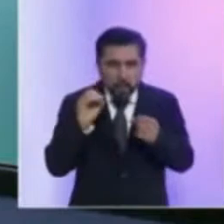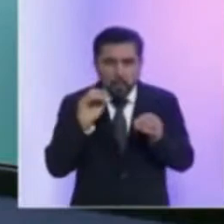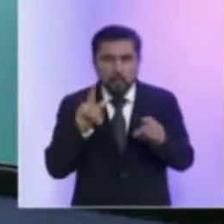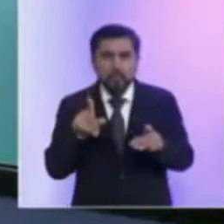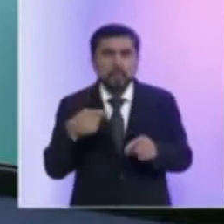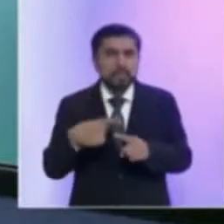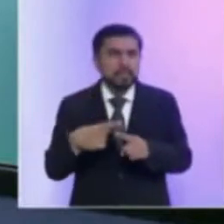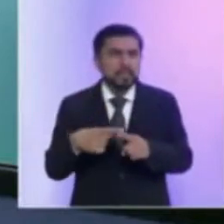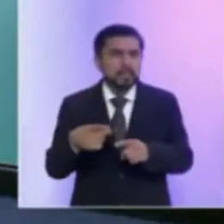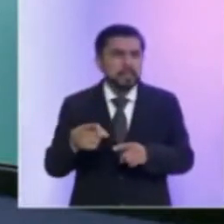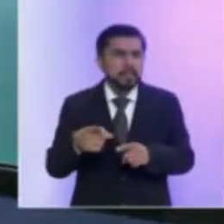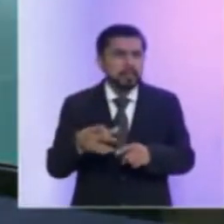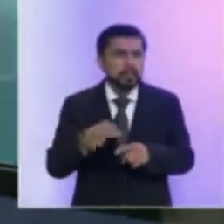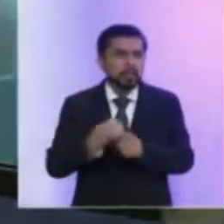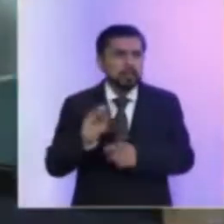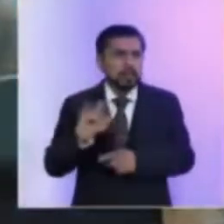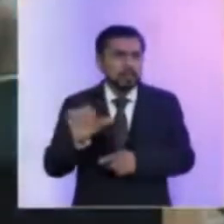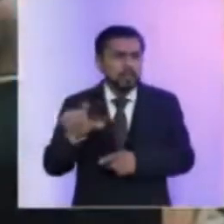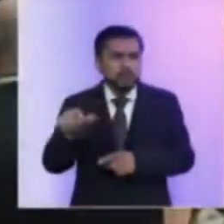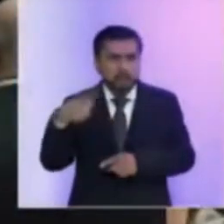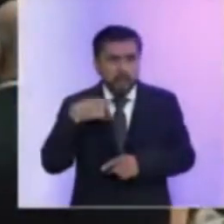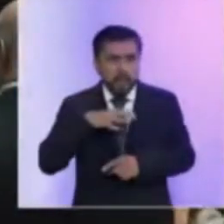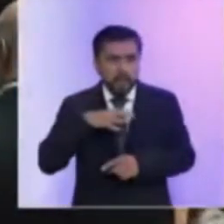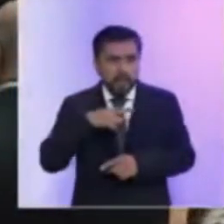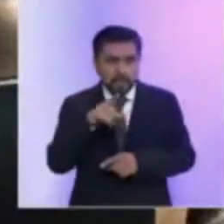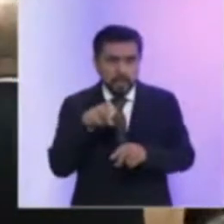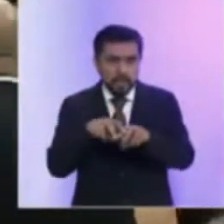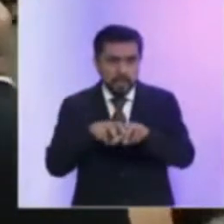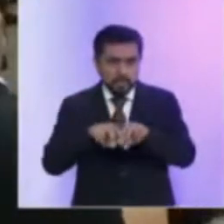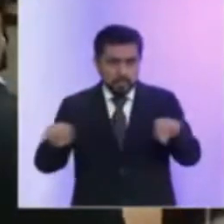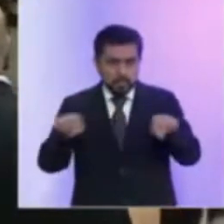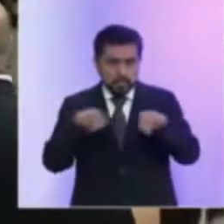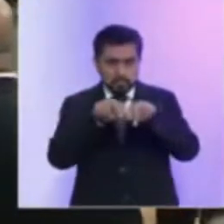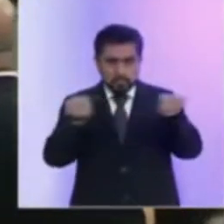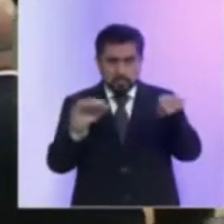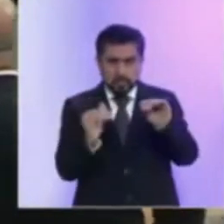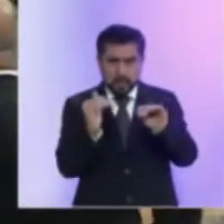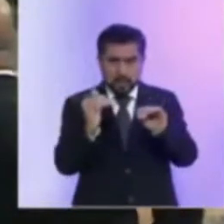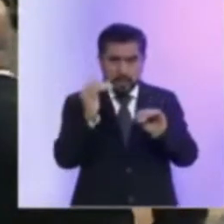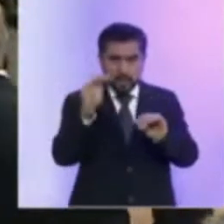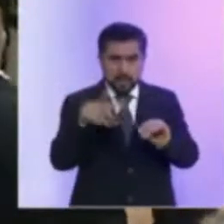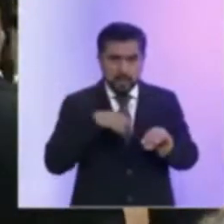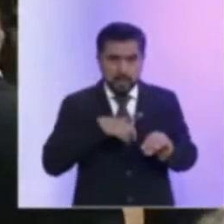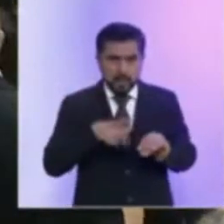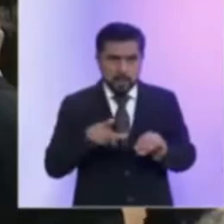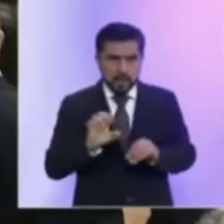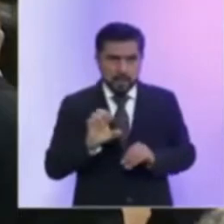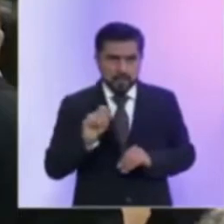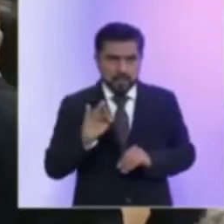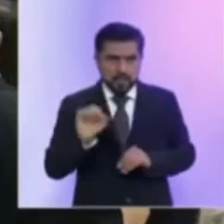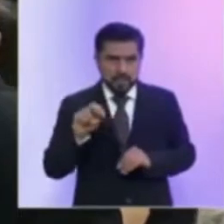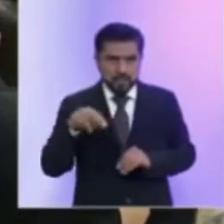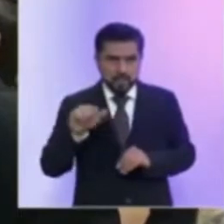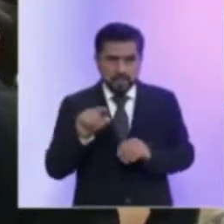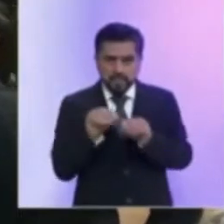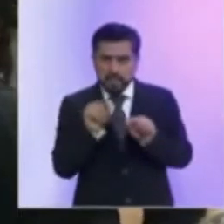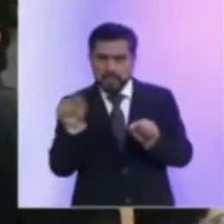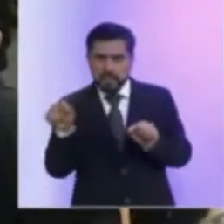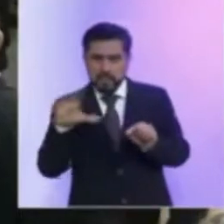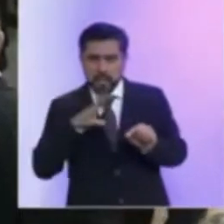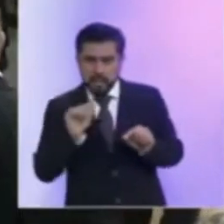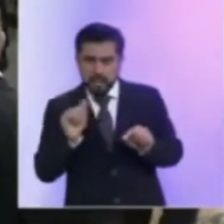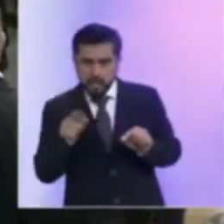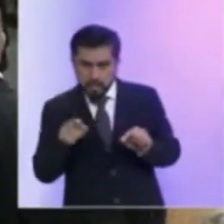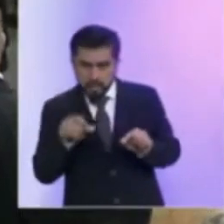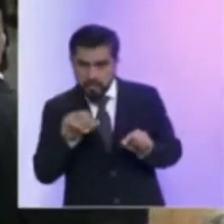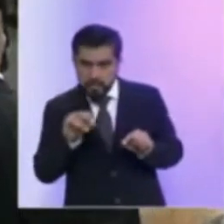Batel. Ah, seguramente. Que está justo en la fila superior atrás de doña Ifigenia Martínez. Mira, pues es que